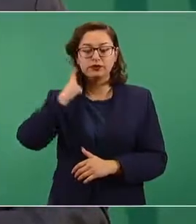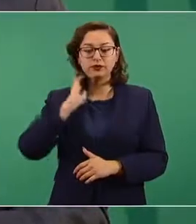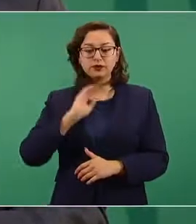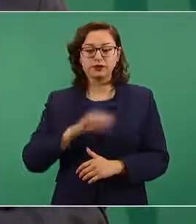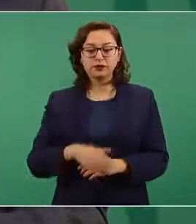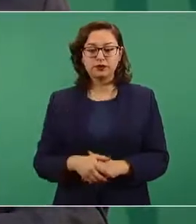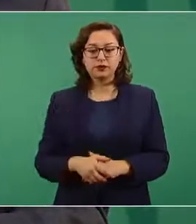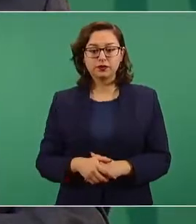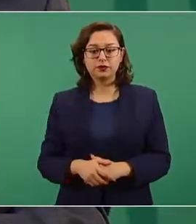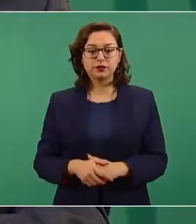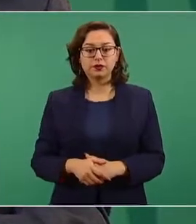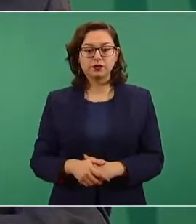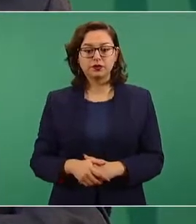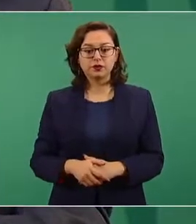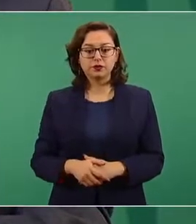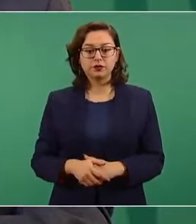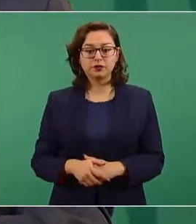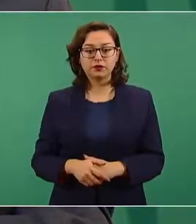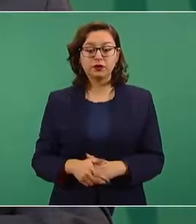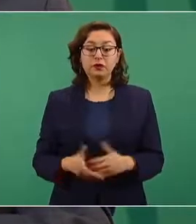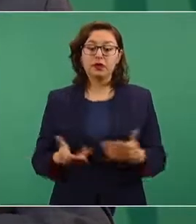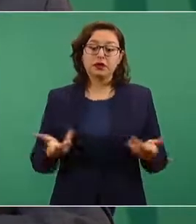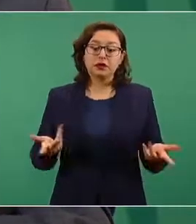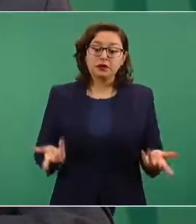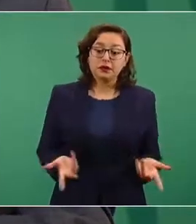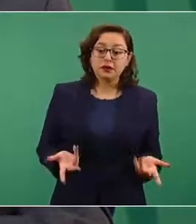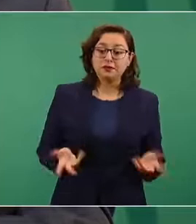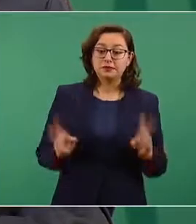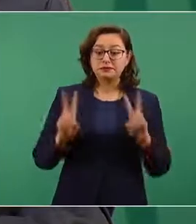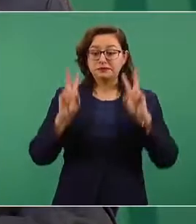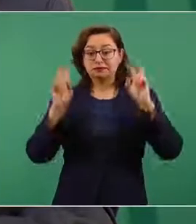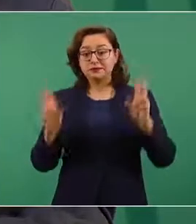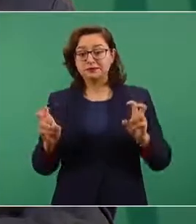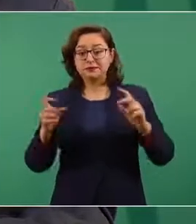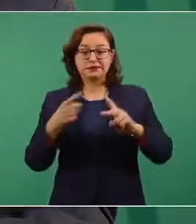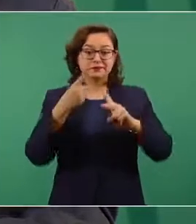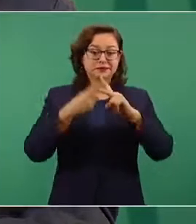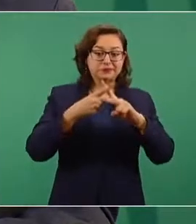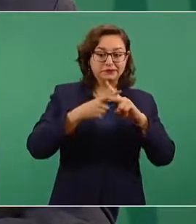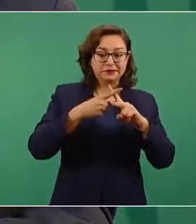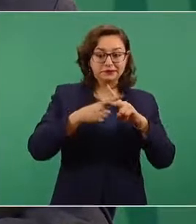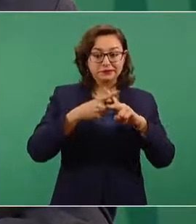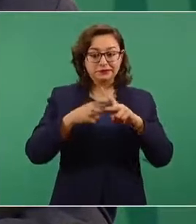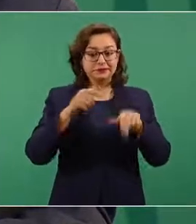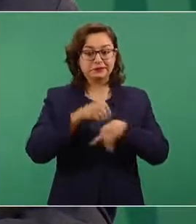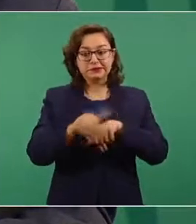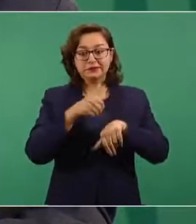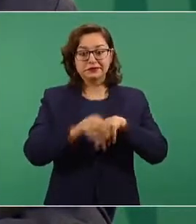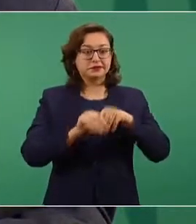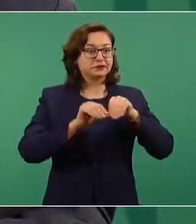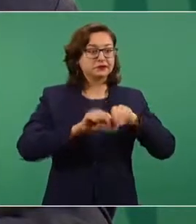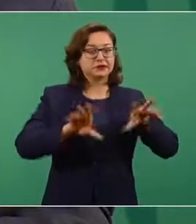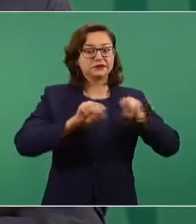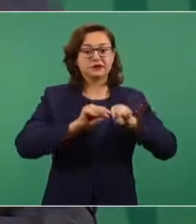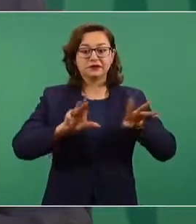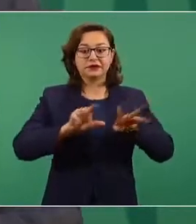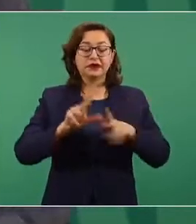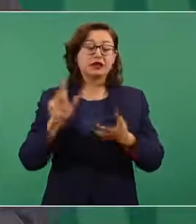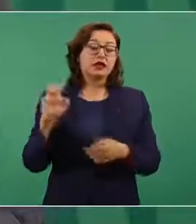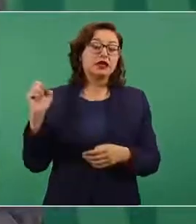pues ha provocado alguna polémica. Hasta el expresidente Calderón